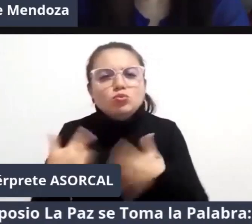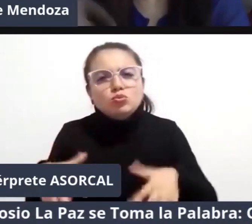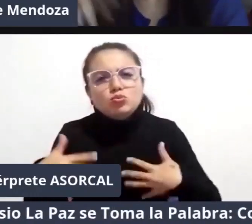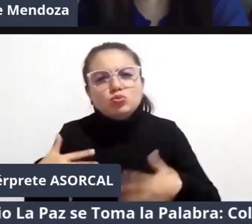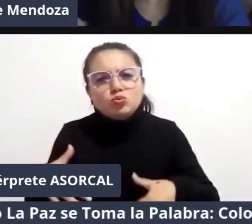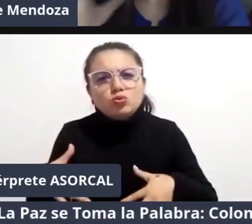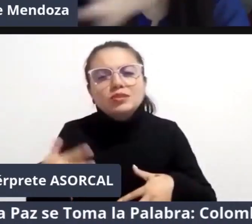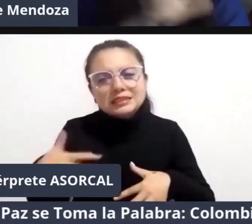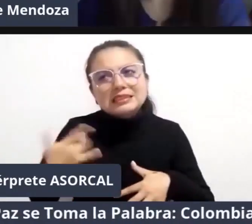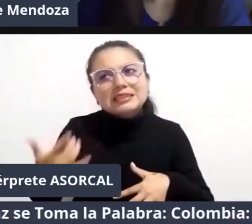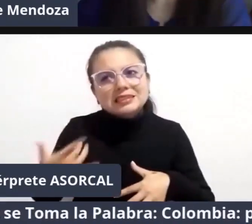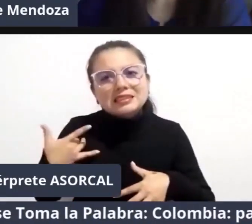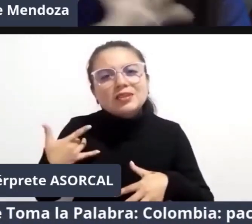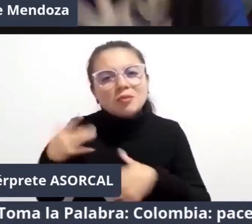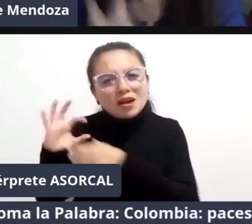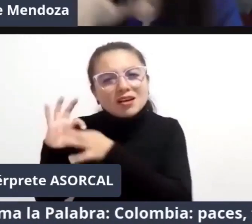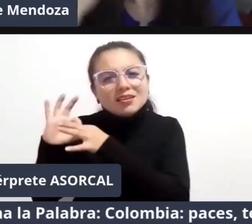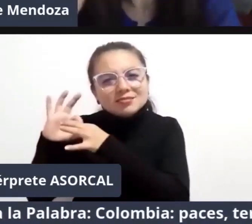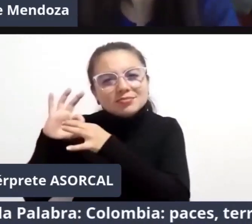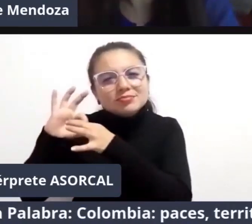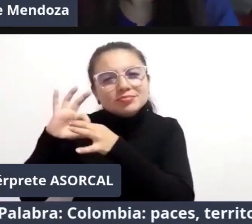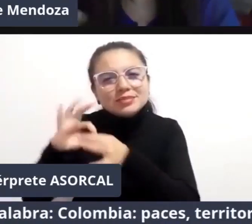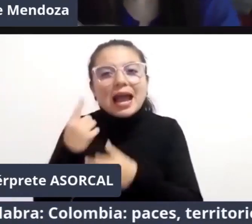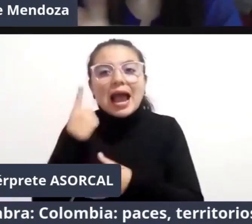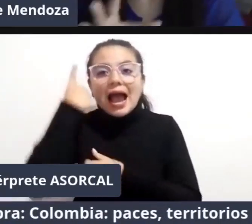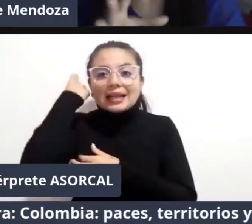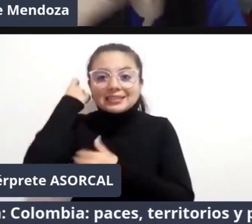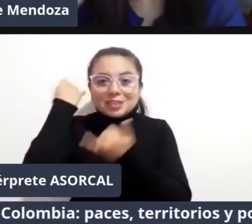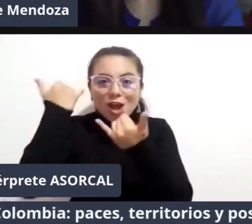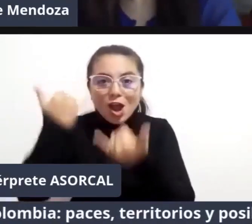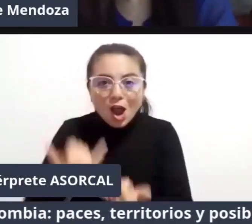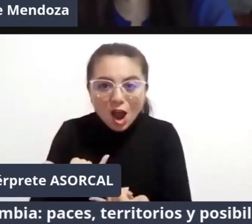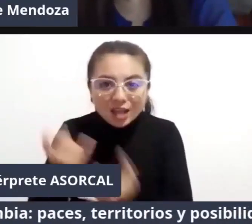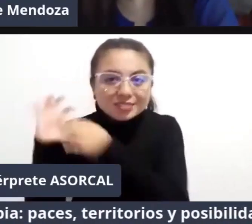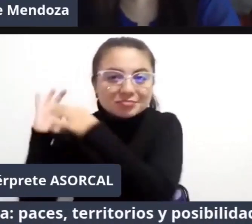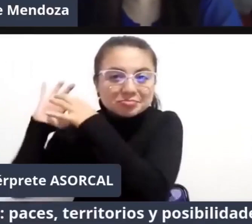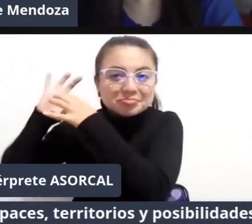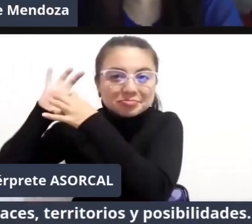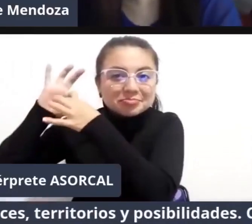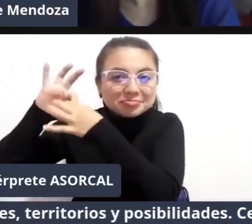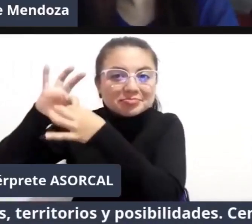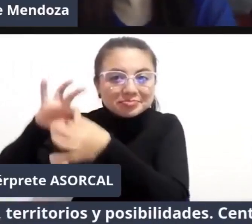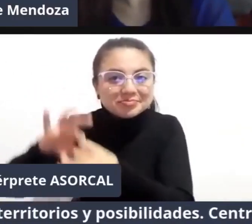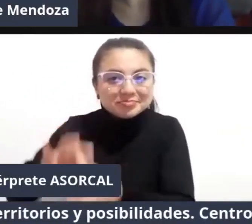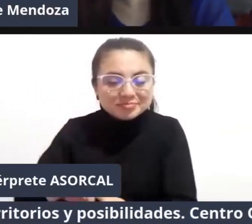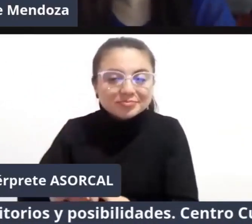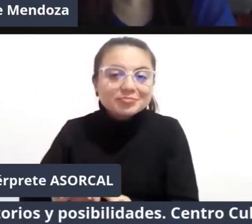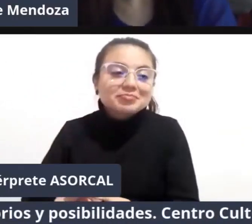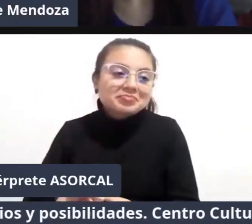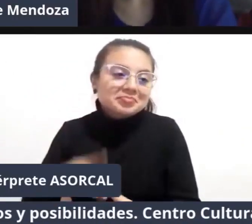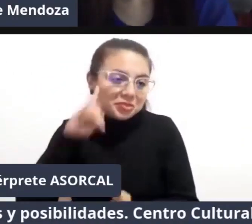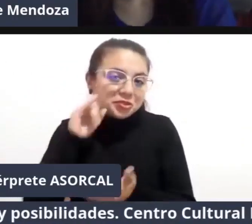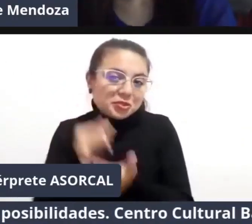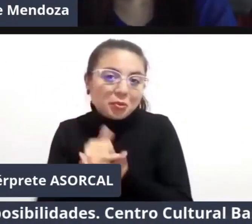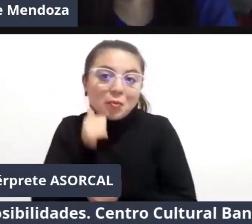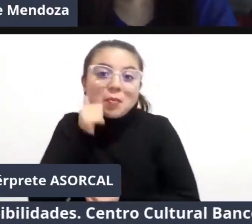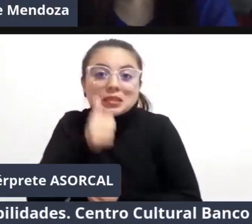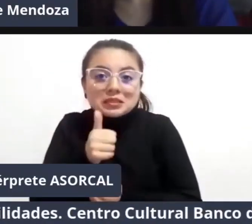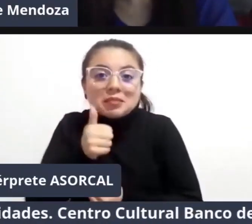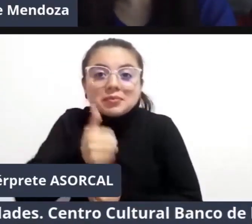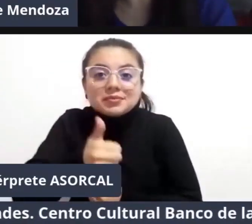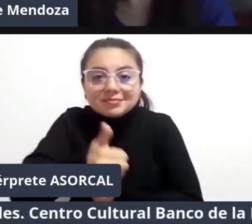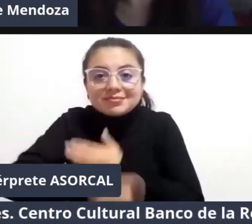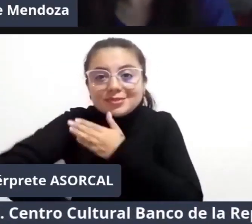hilo conductor entre la conferencia de ayer y de hoy, que seguramente seguiremos enriqueciendo mañana y pasado mañana en torno